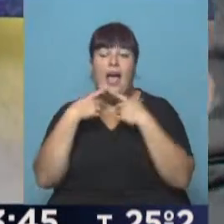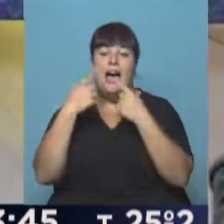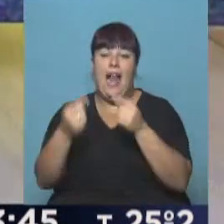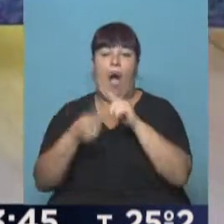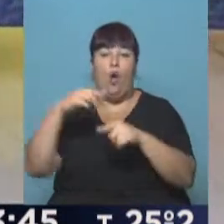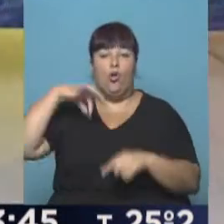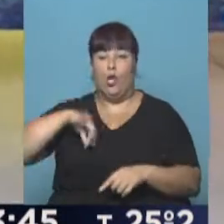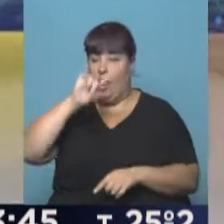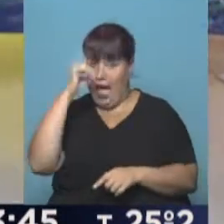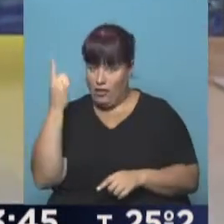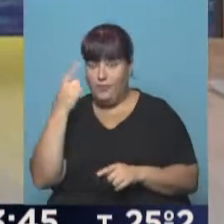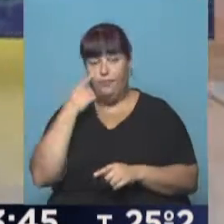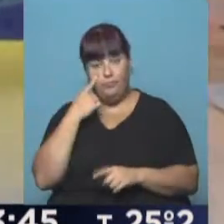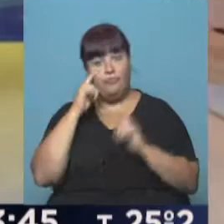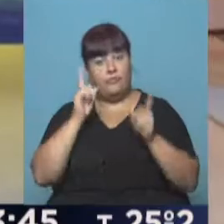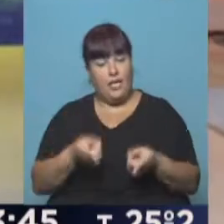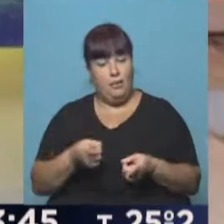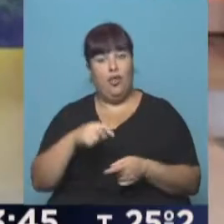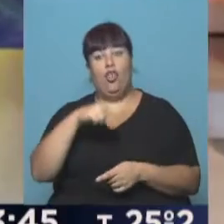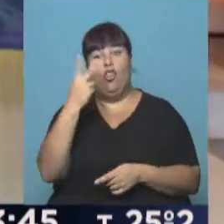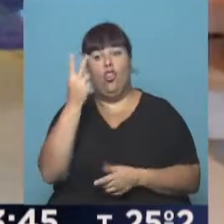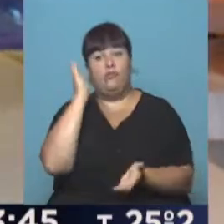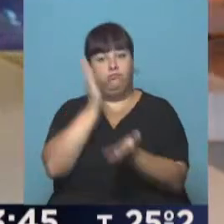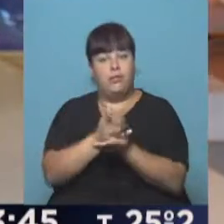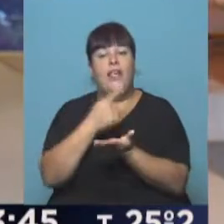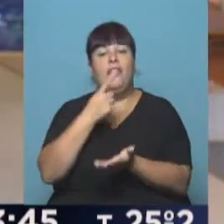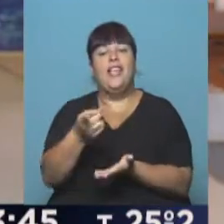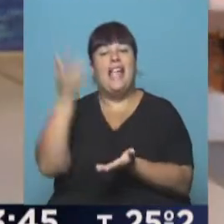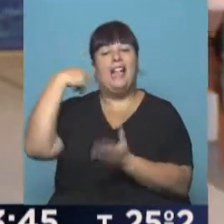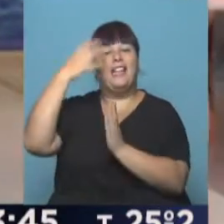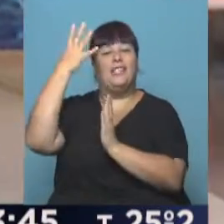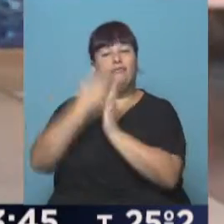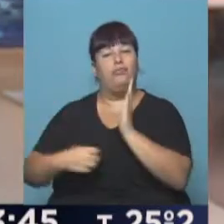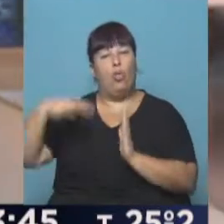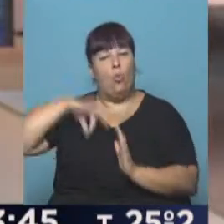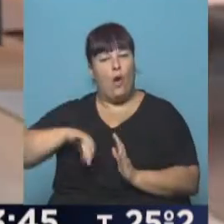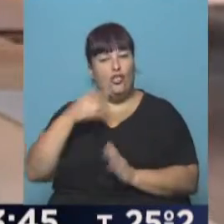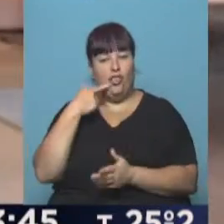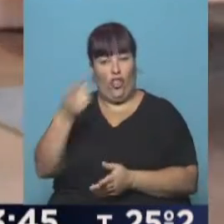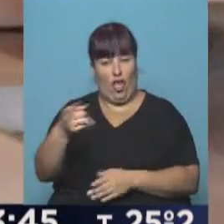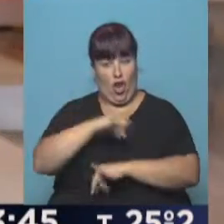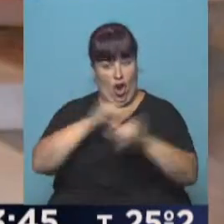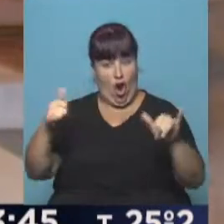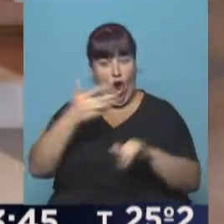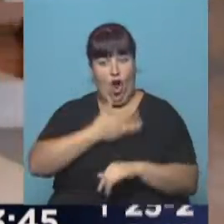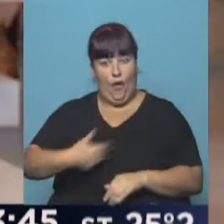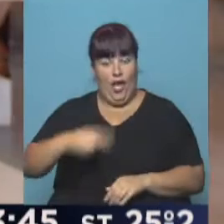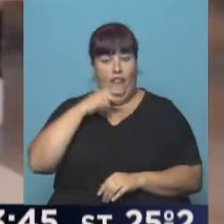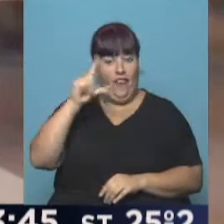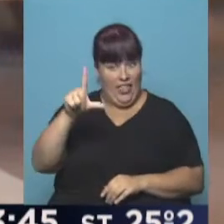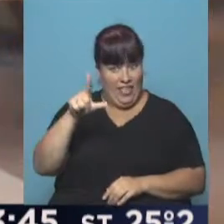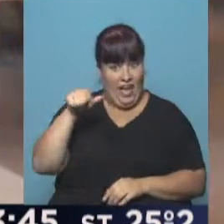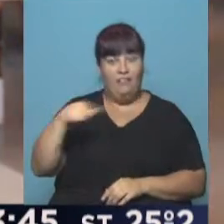paritarias nacionales y atención porque hay dos fallos que suspenden los descuentos que había anunciado el gobierno